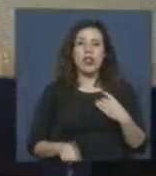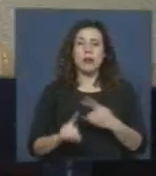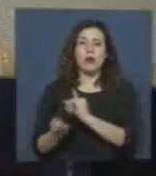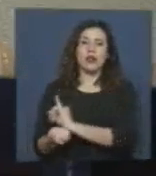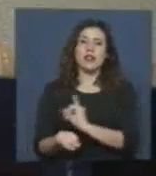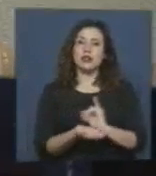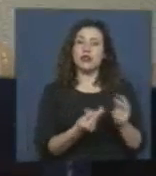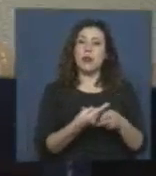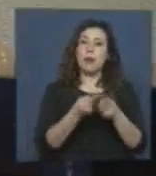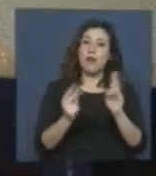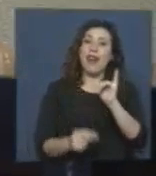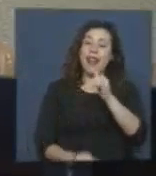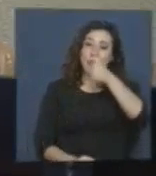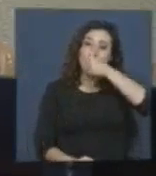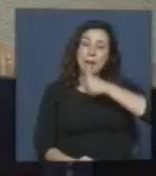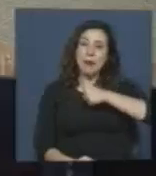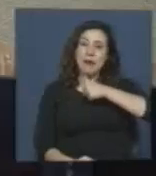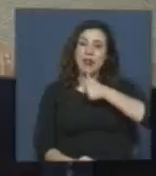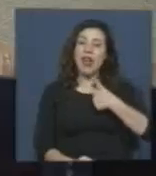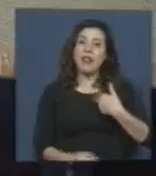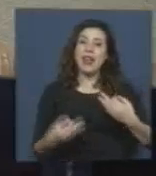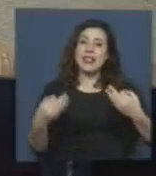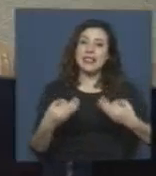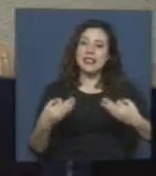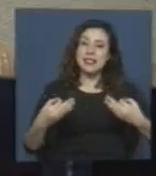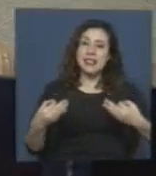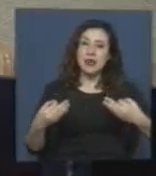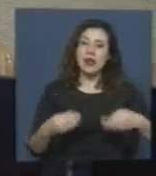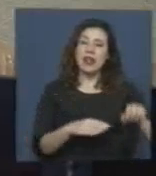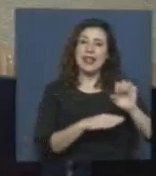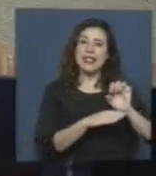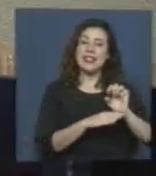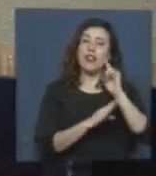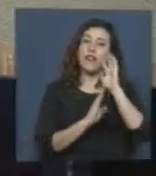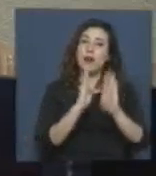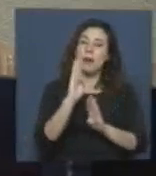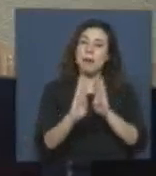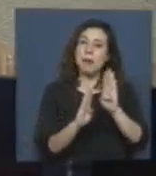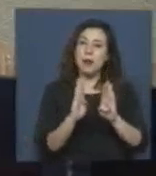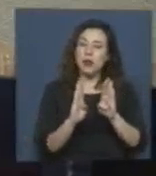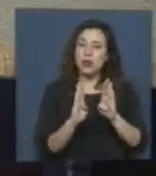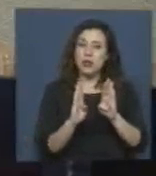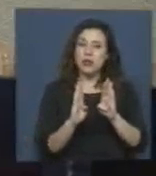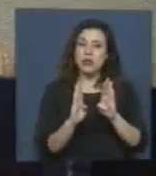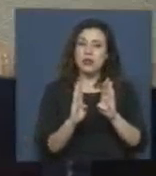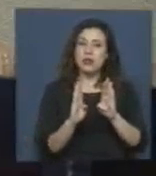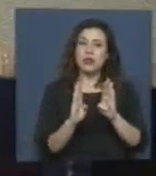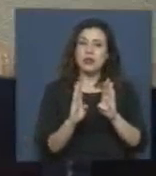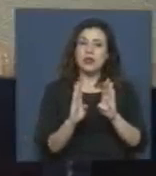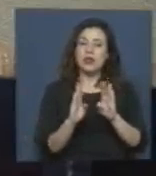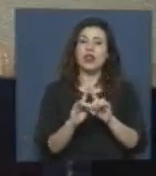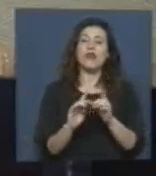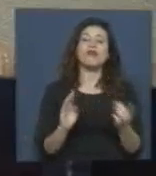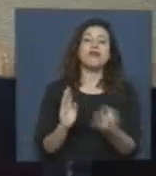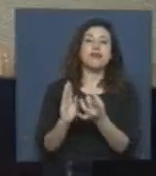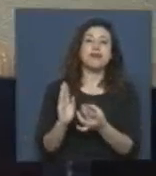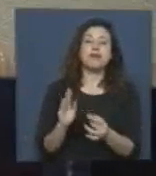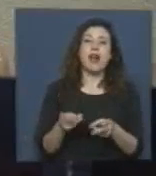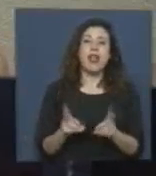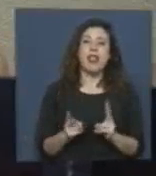instituciones públicas y privadas y brinda la seguridad de que el Estado velará porque no sean vulnerados los